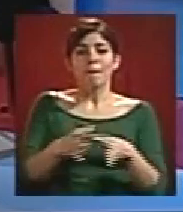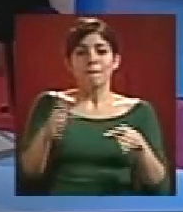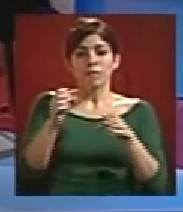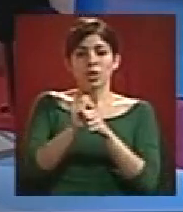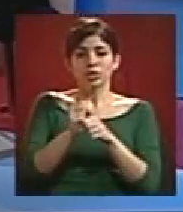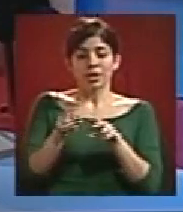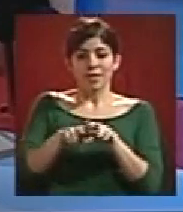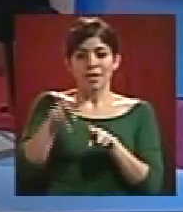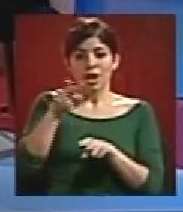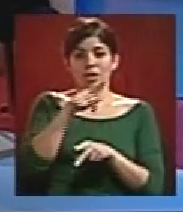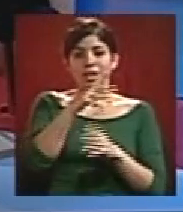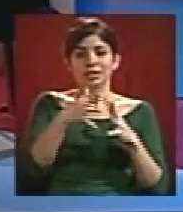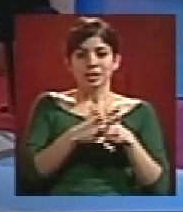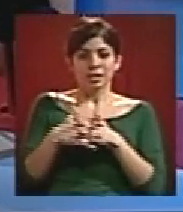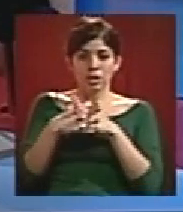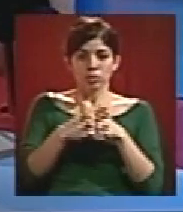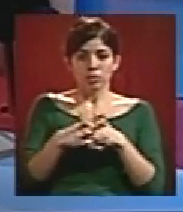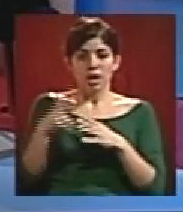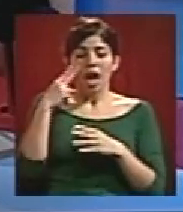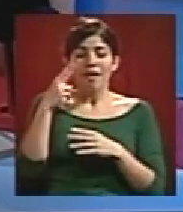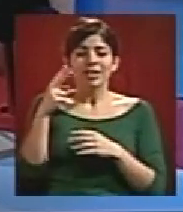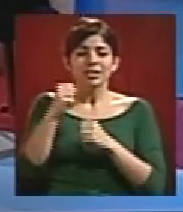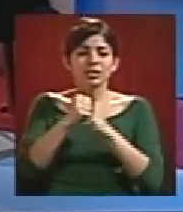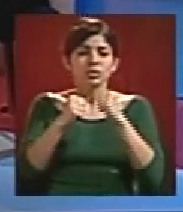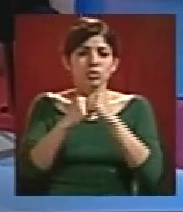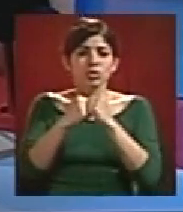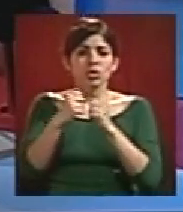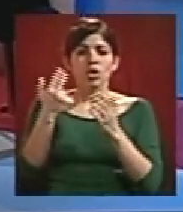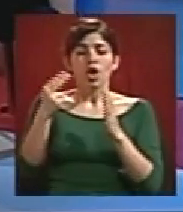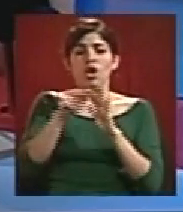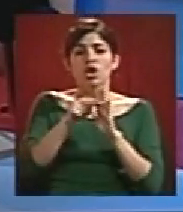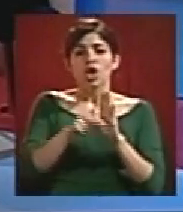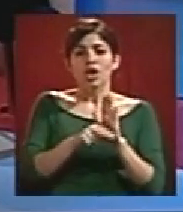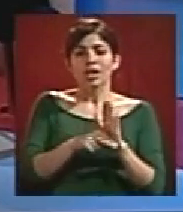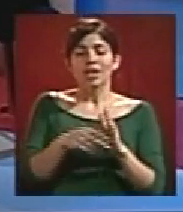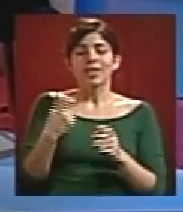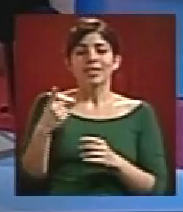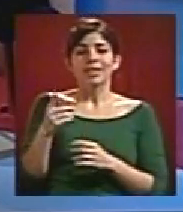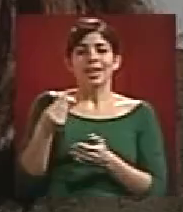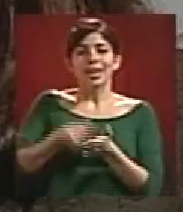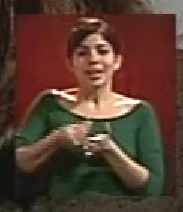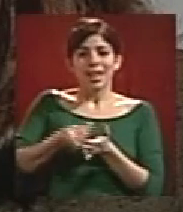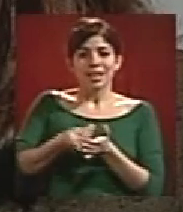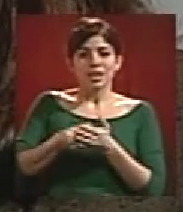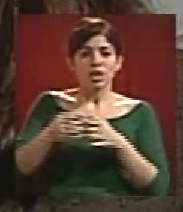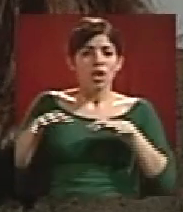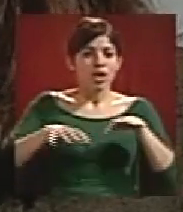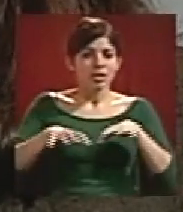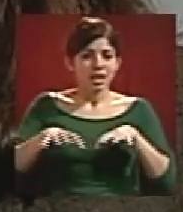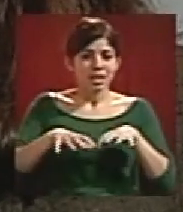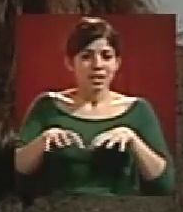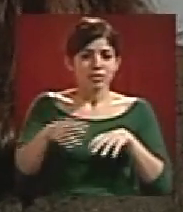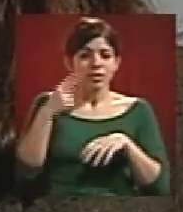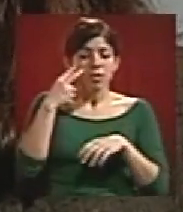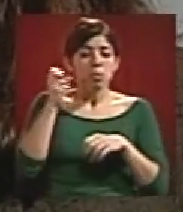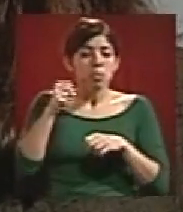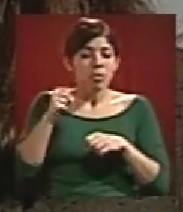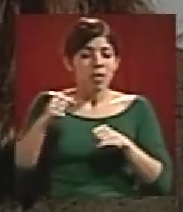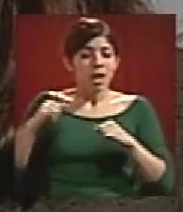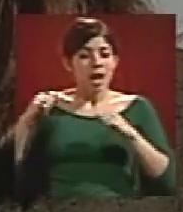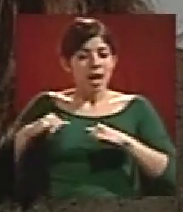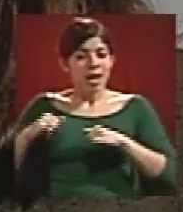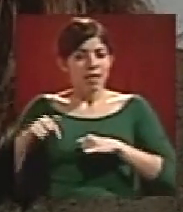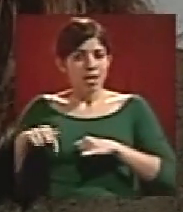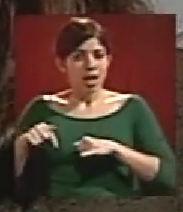Unidos, ver si las notas estructuradas y las notas de crédito que circularon y que son los activos tóxicos podrían haberse quedado aquí en alguna